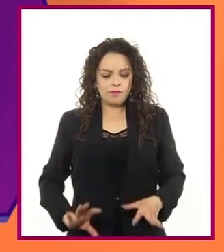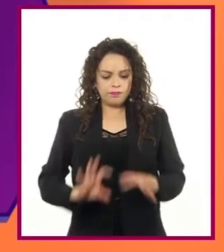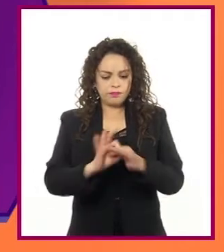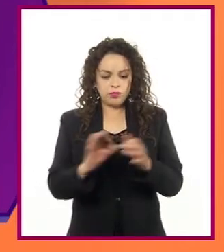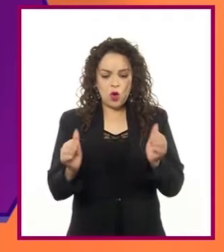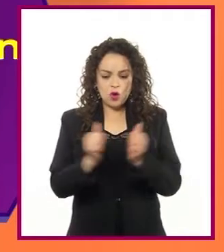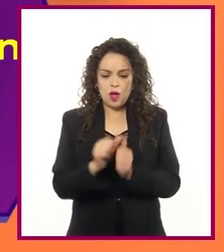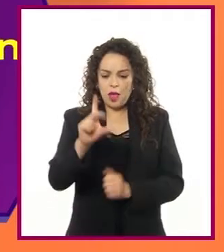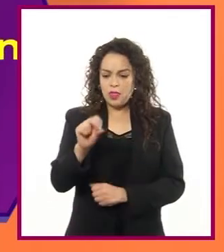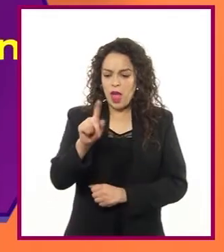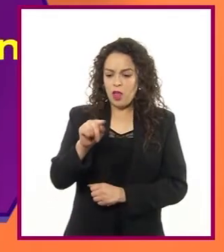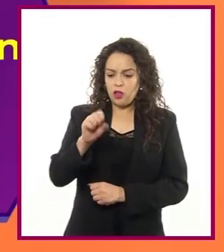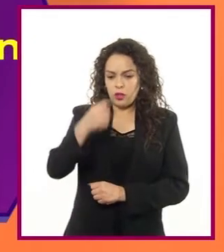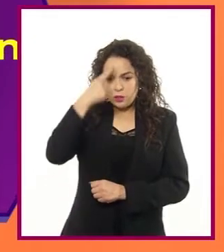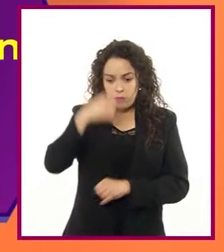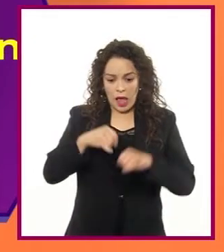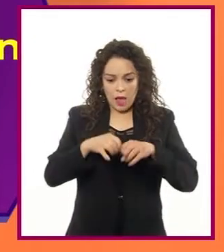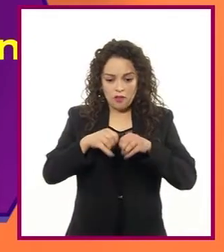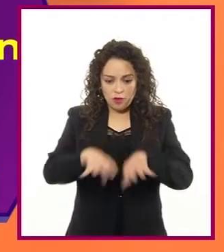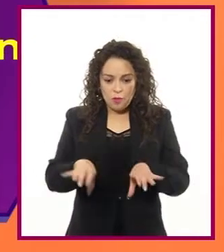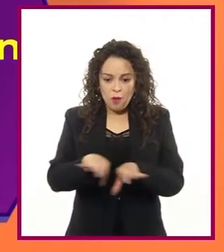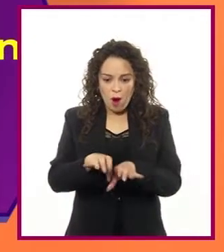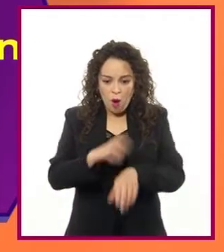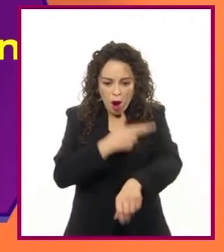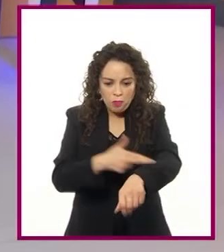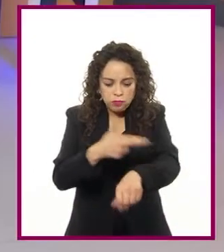del procesamiento de la información.